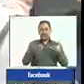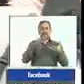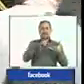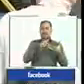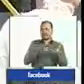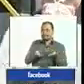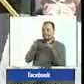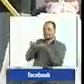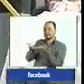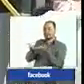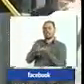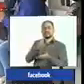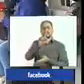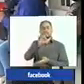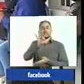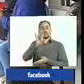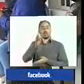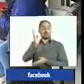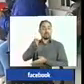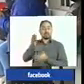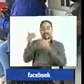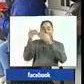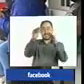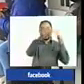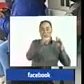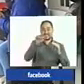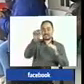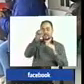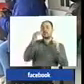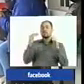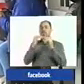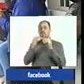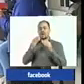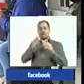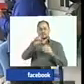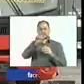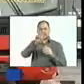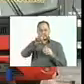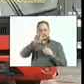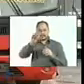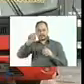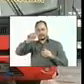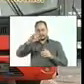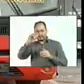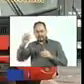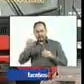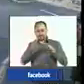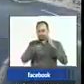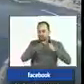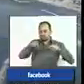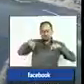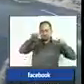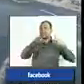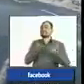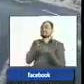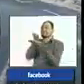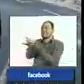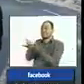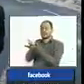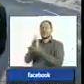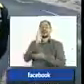de 448 rutas y más de 6.000 unidades. En los próximos días se presentará el resto para cubrir